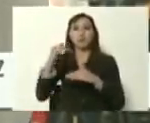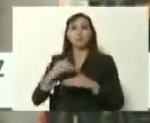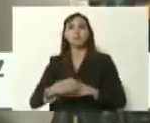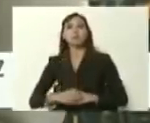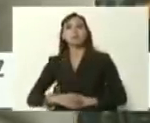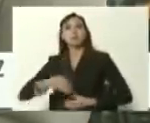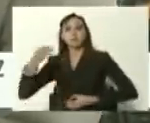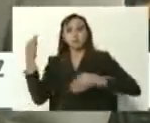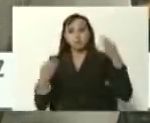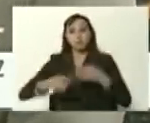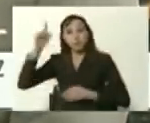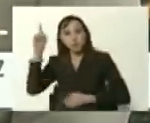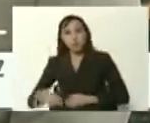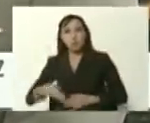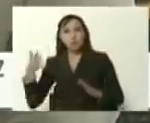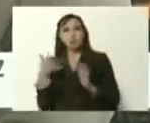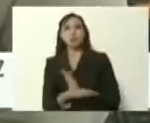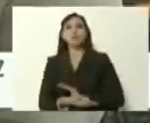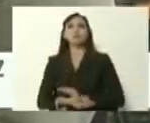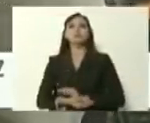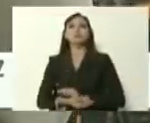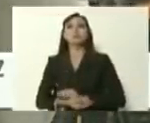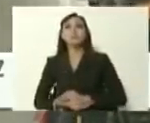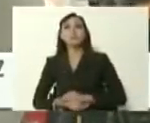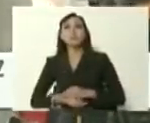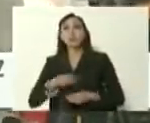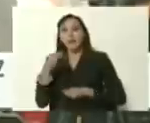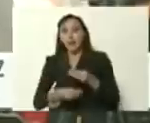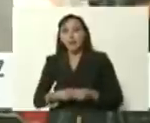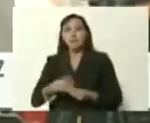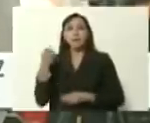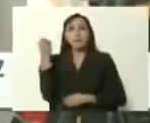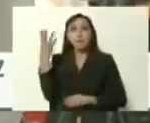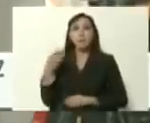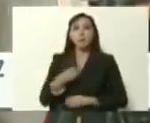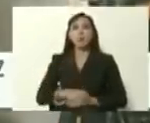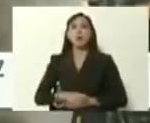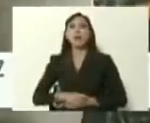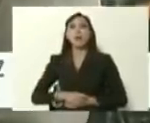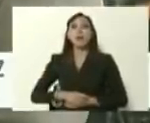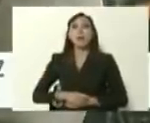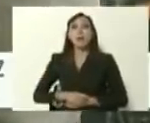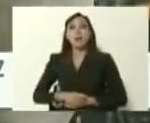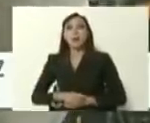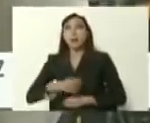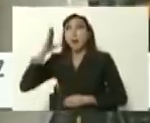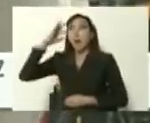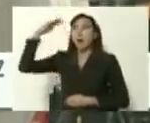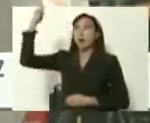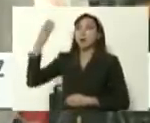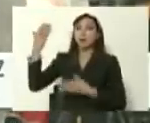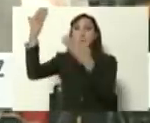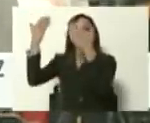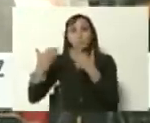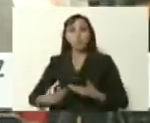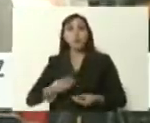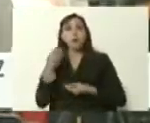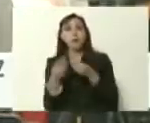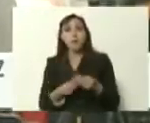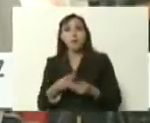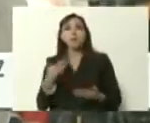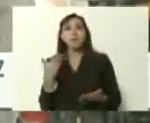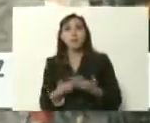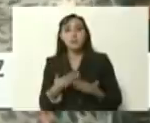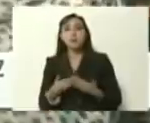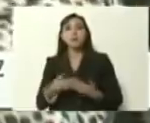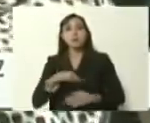y de la rectitud de nuestras intenciones, implorando sus divinos y celestiales auxilios y ratificándole en el momento